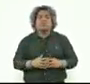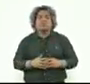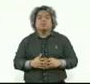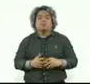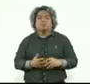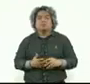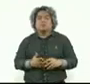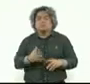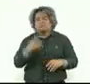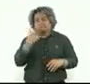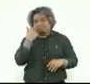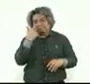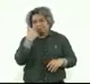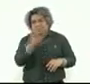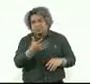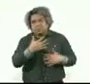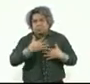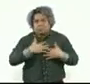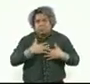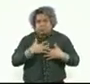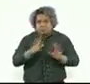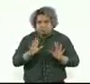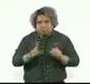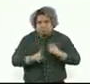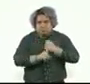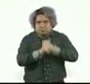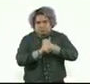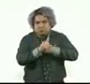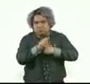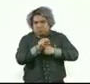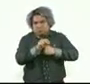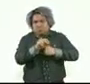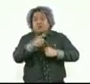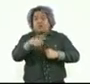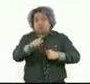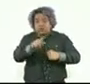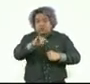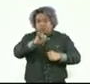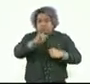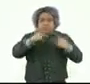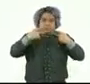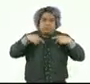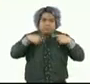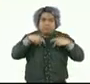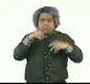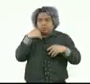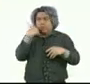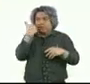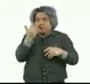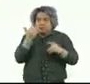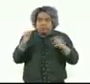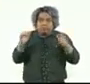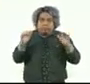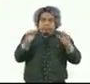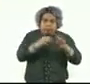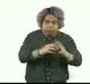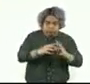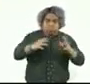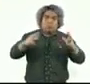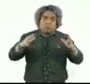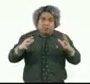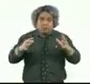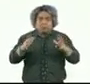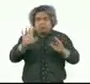En realidad, pues a mi gusto no hubo tantos problemas, y lo que hemos visto es que sí ha subido el porcentaje de personas que esperábamos un poquito. Entonces, el primer día, por